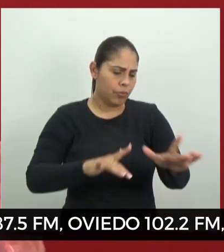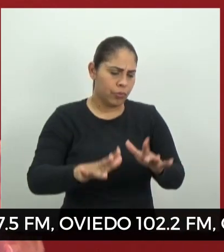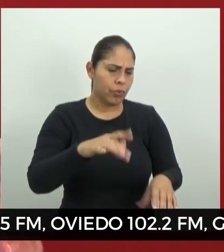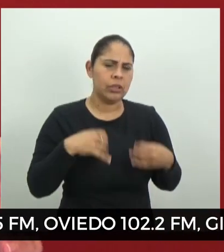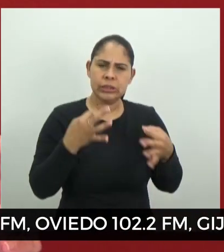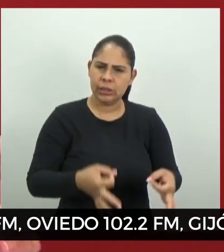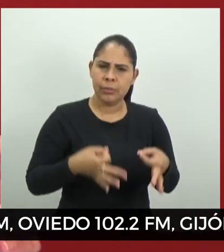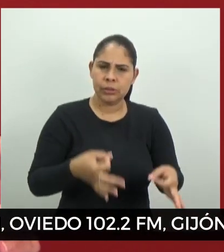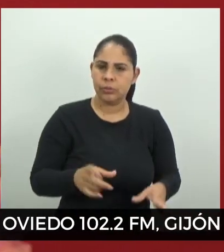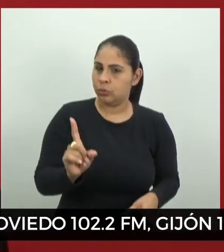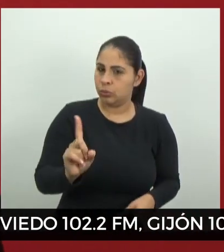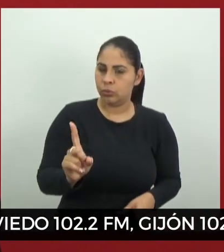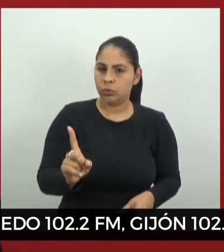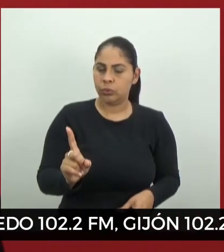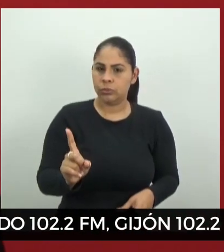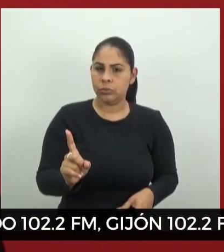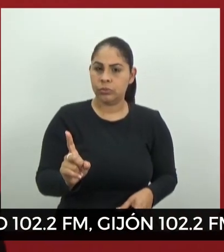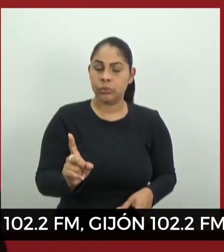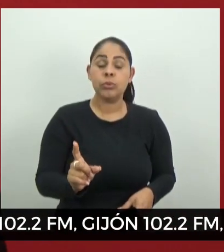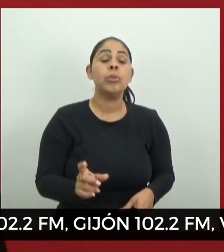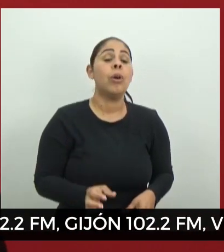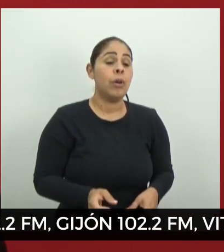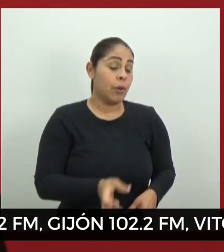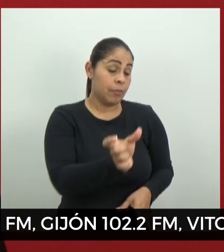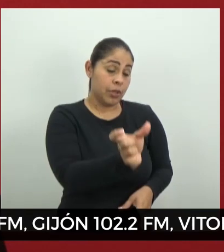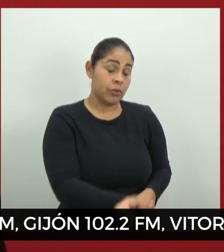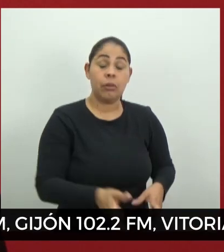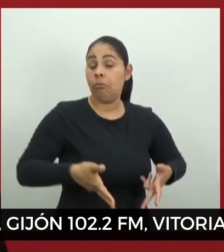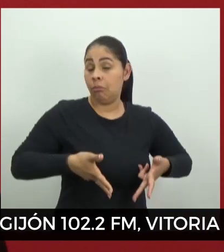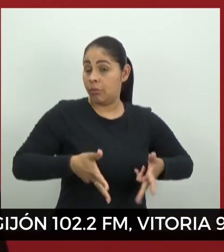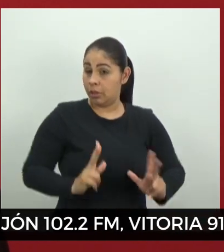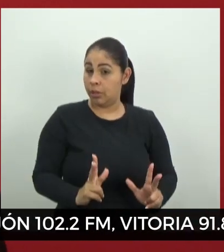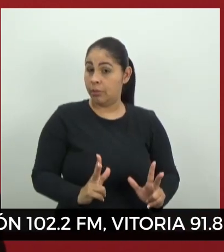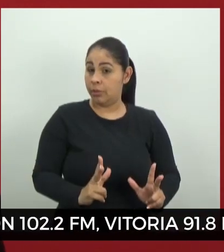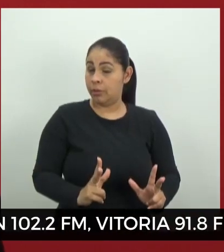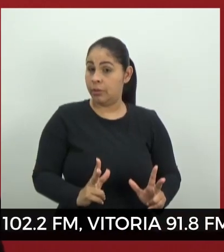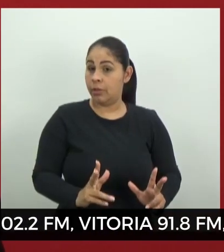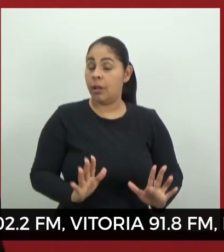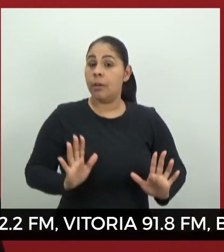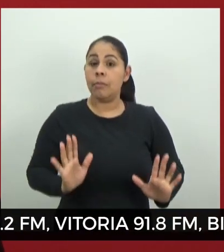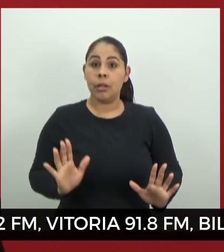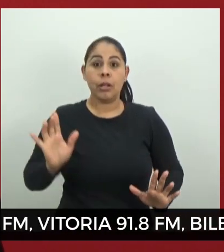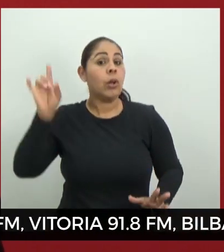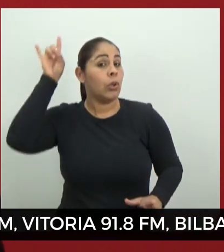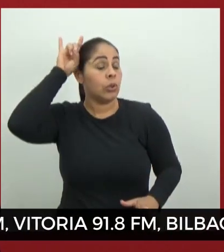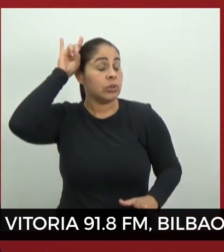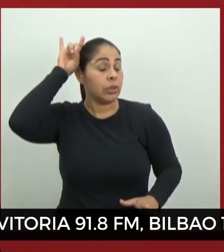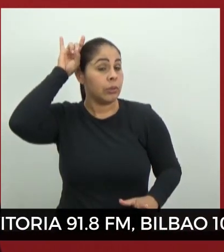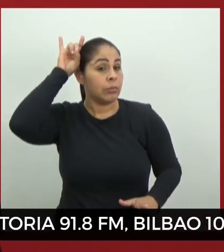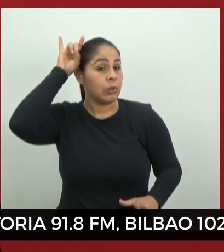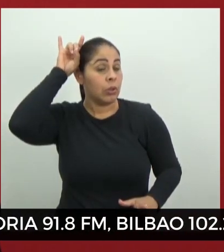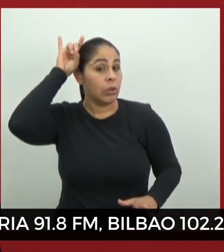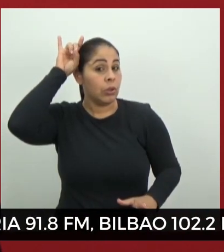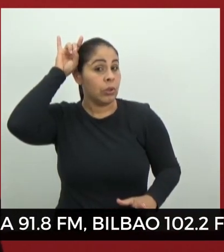endemoniadas. Son personas libres, pero de vez en cuando, y los demonios cuando quieren, porque tienen una